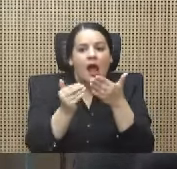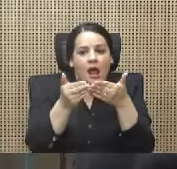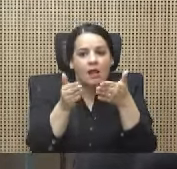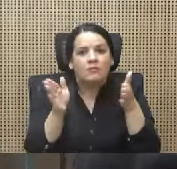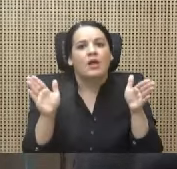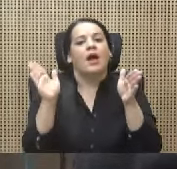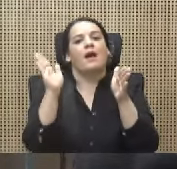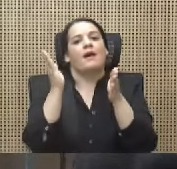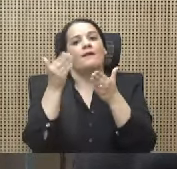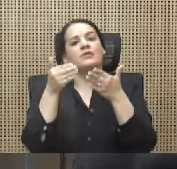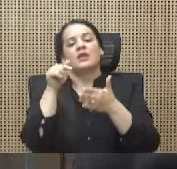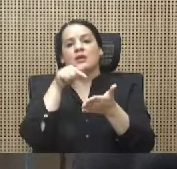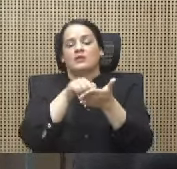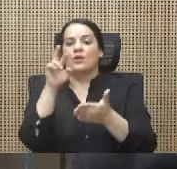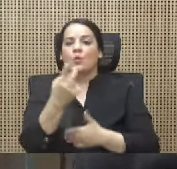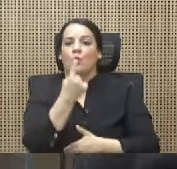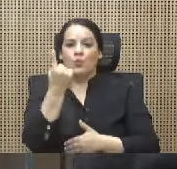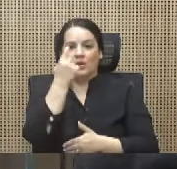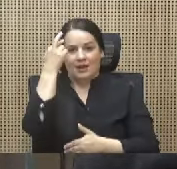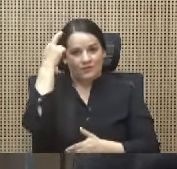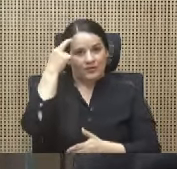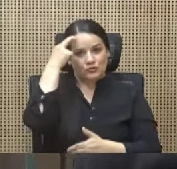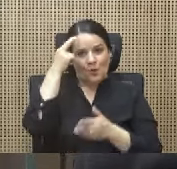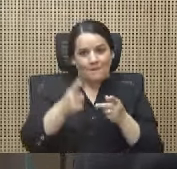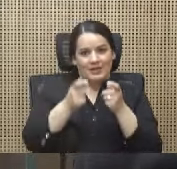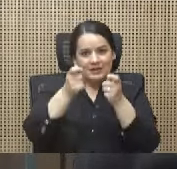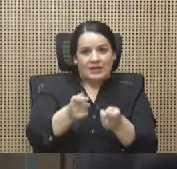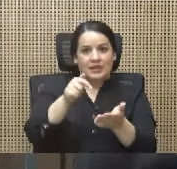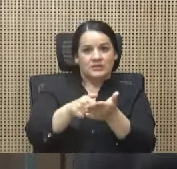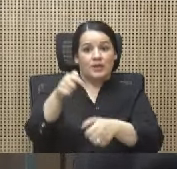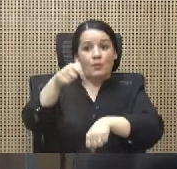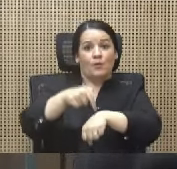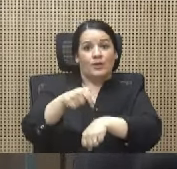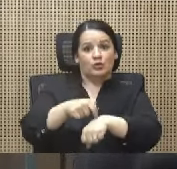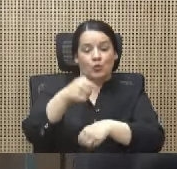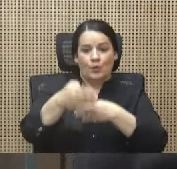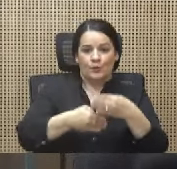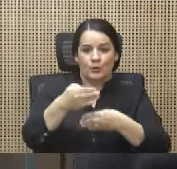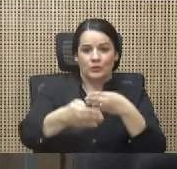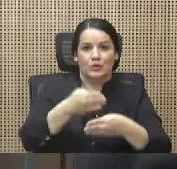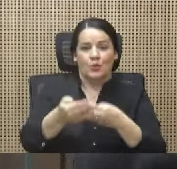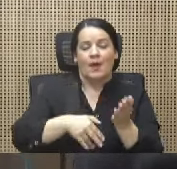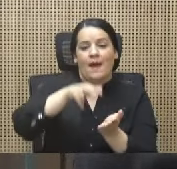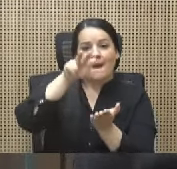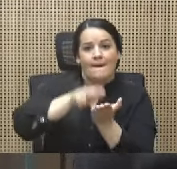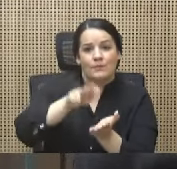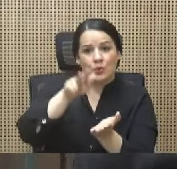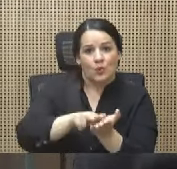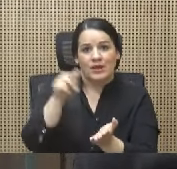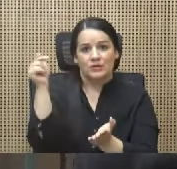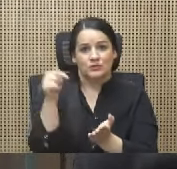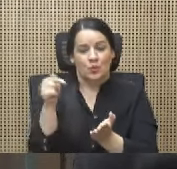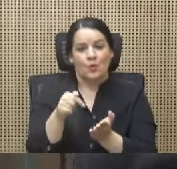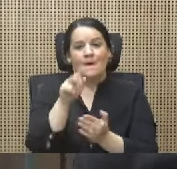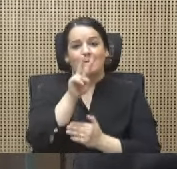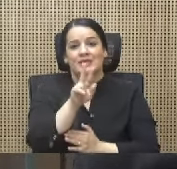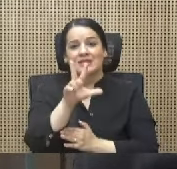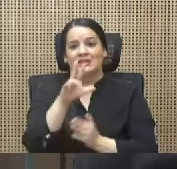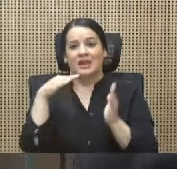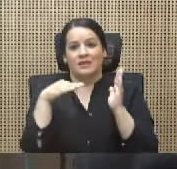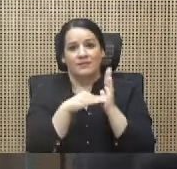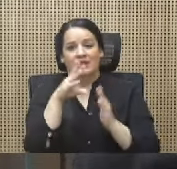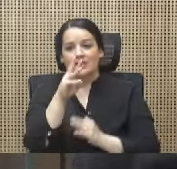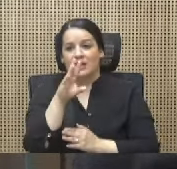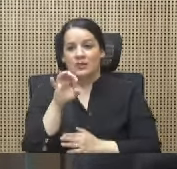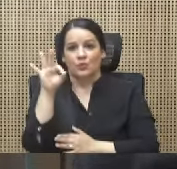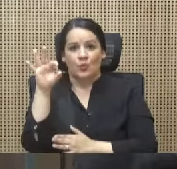la única razón de presentar en este momento del proceso de aprobación del